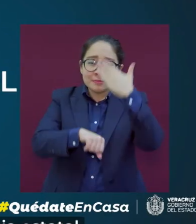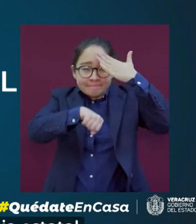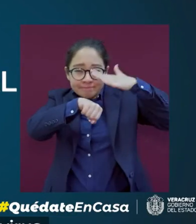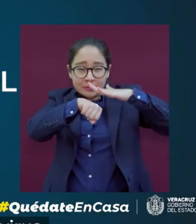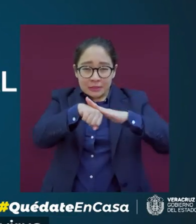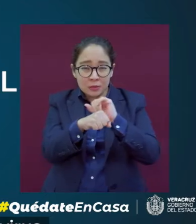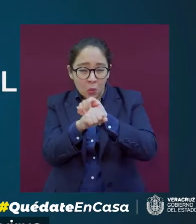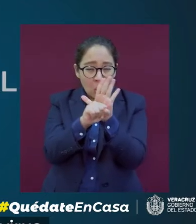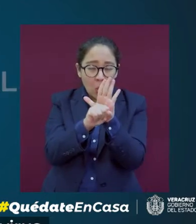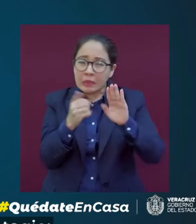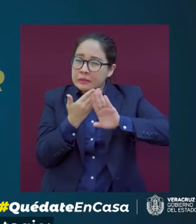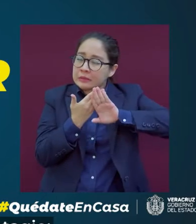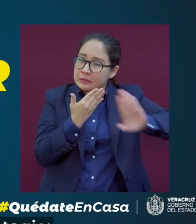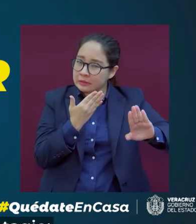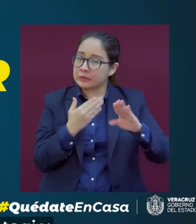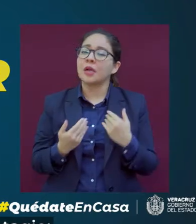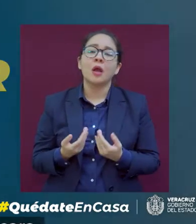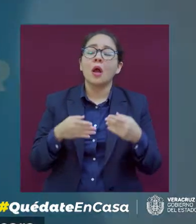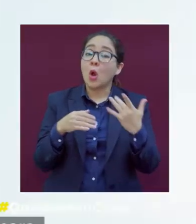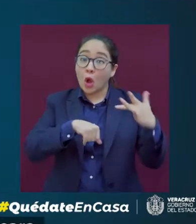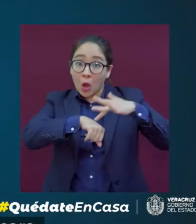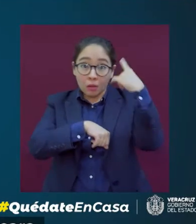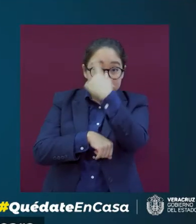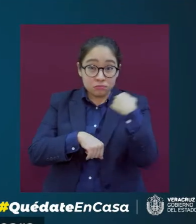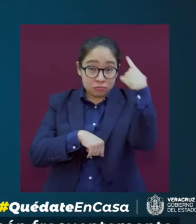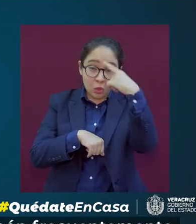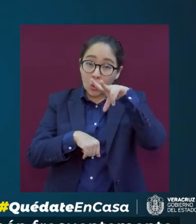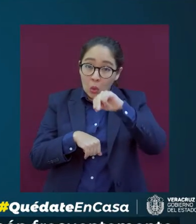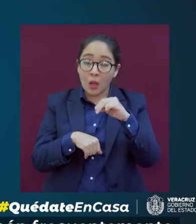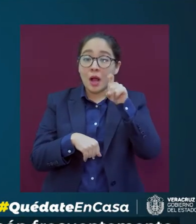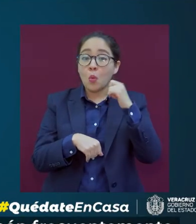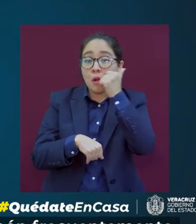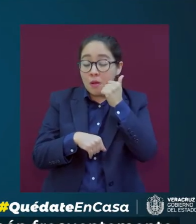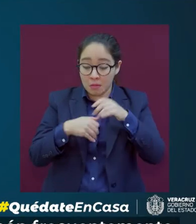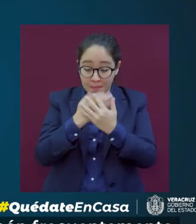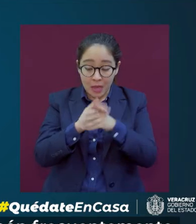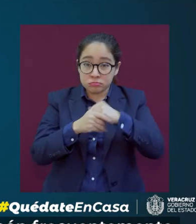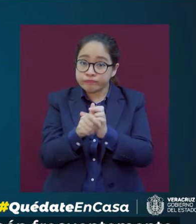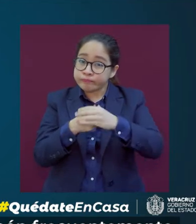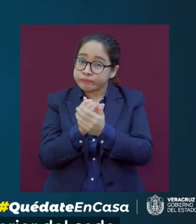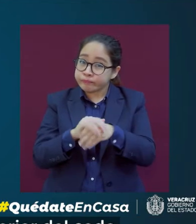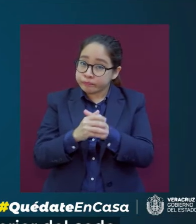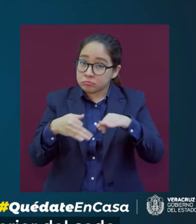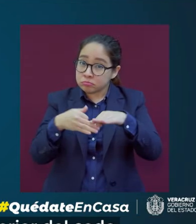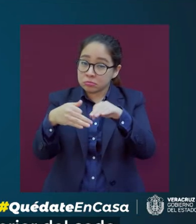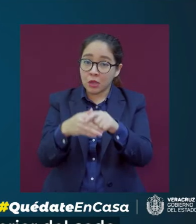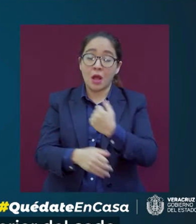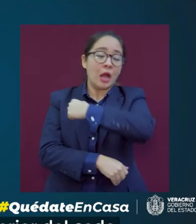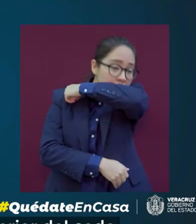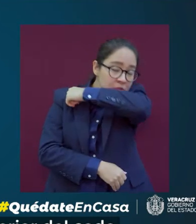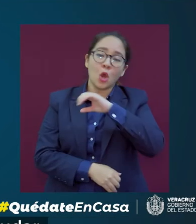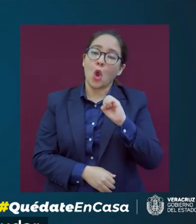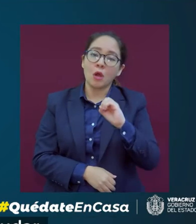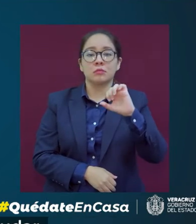estrategia estatal contra el coronavirus. Para evitar el contagio, evita tocarte la cara. Lávate las manos con agua y jabón frecuentemente. Tápate la boca con